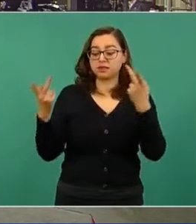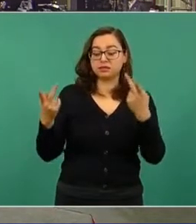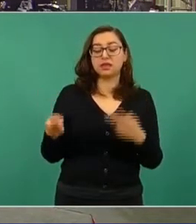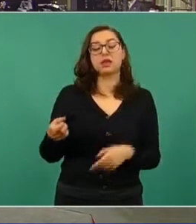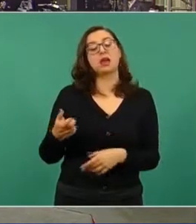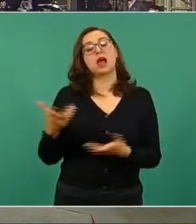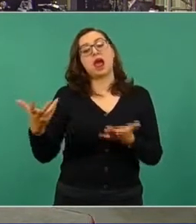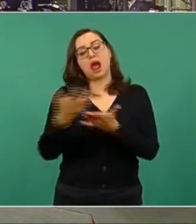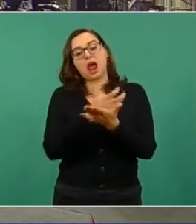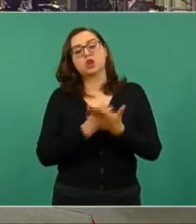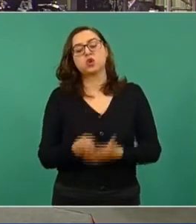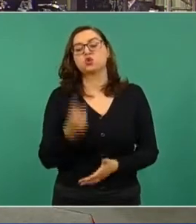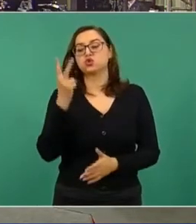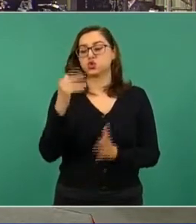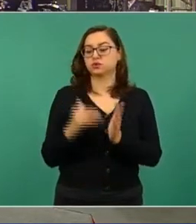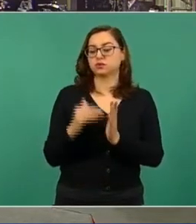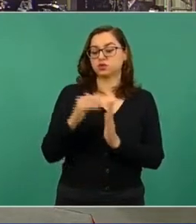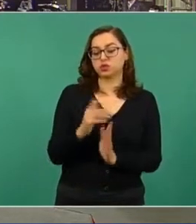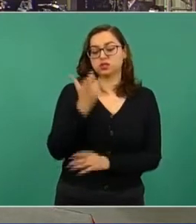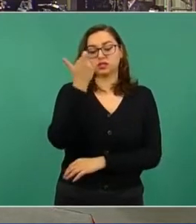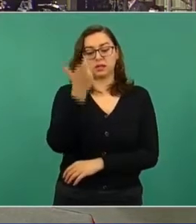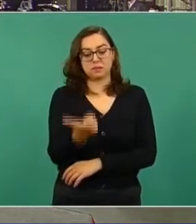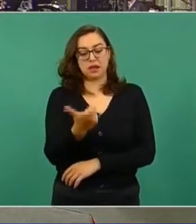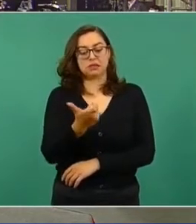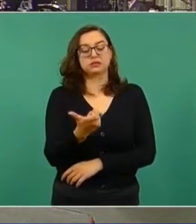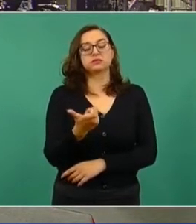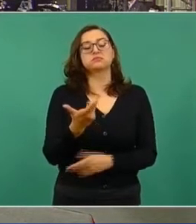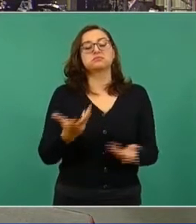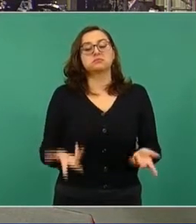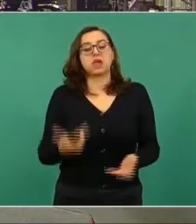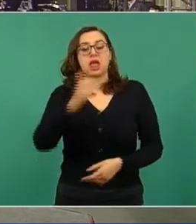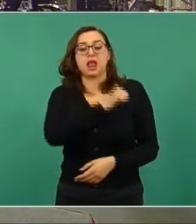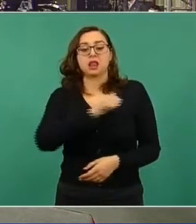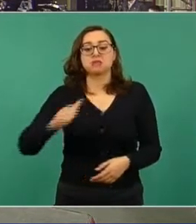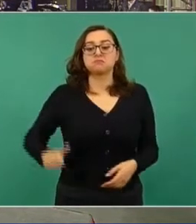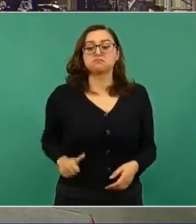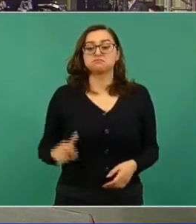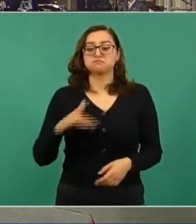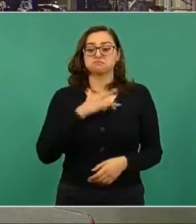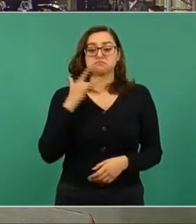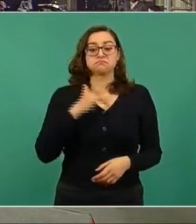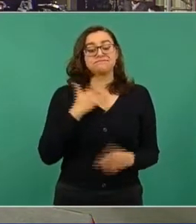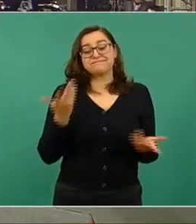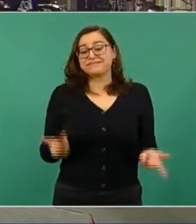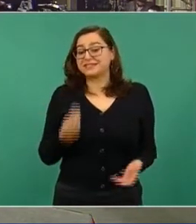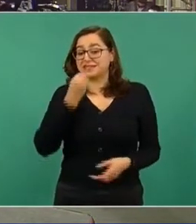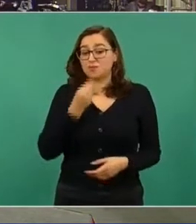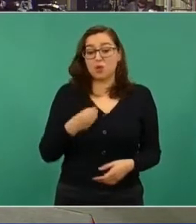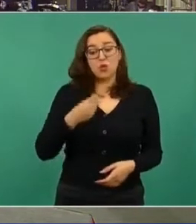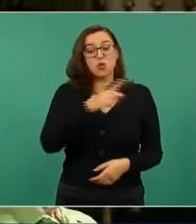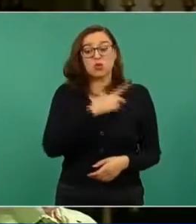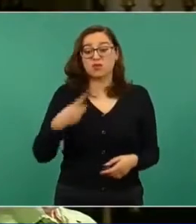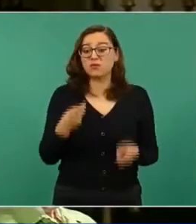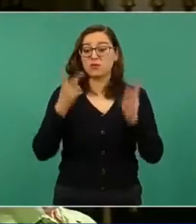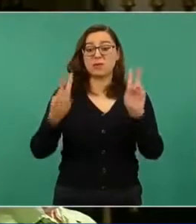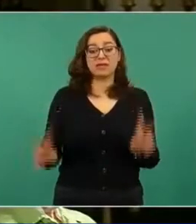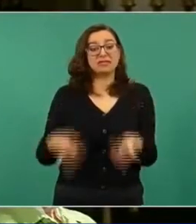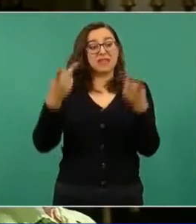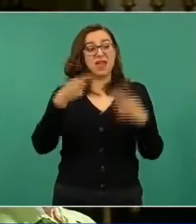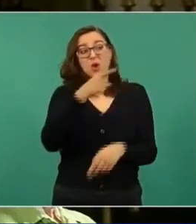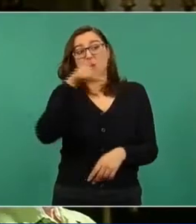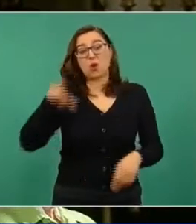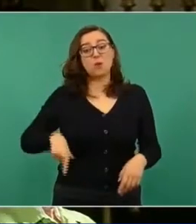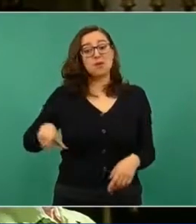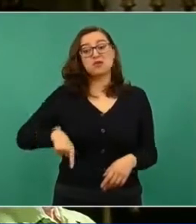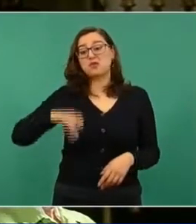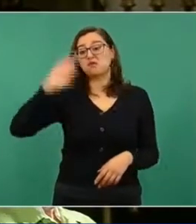niños y que el alcalde Héctor López Santillana justificó porque no le envían recursos del gobierno federal, fueron